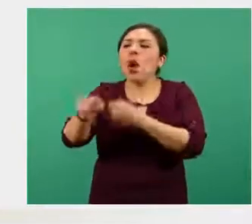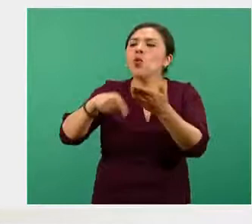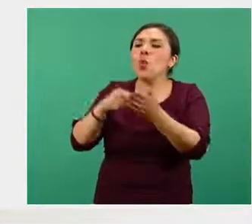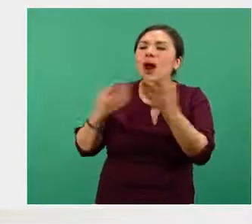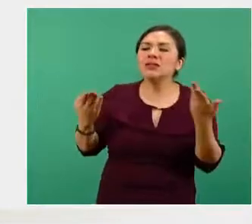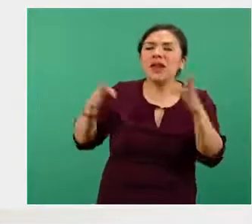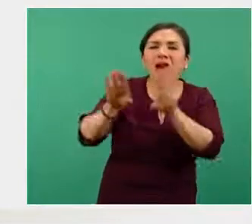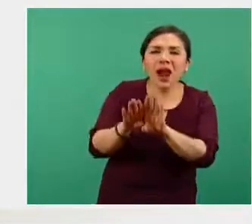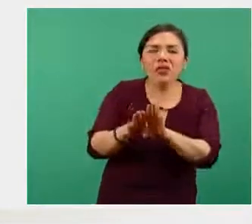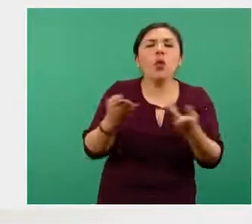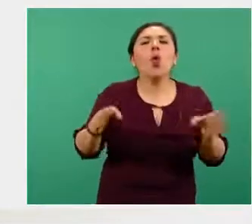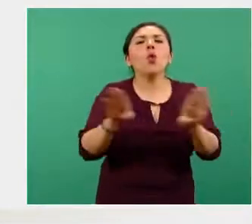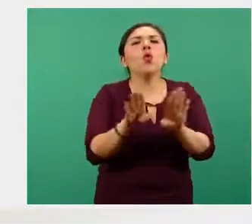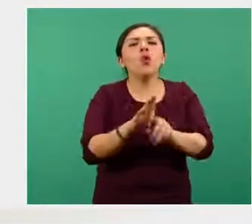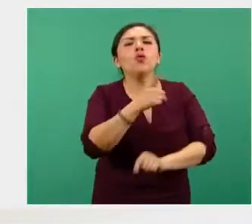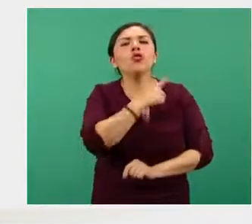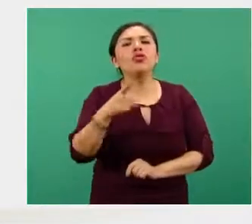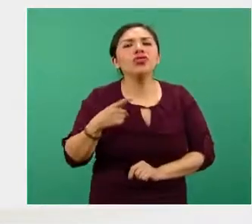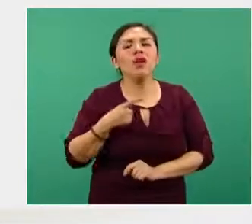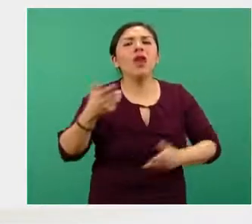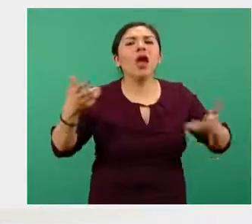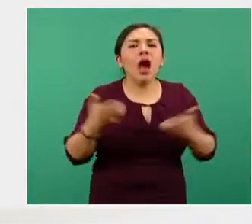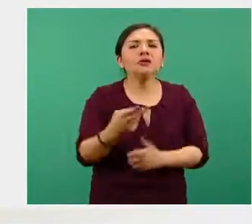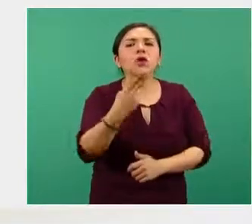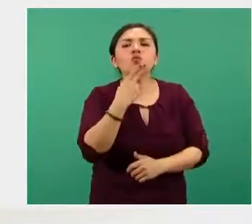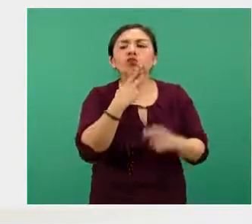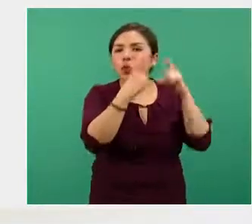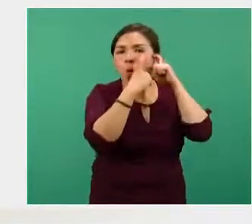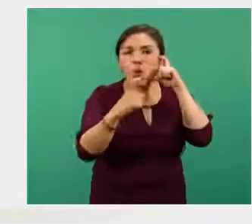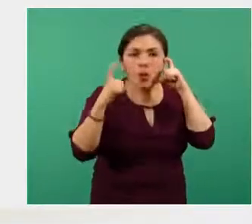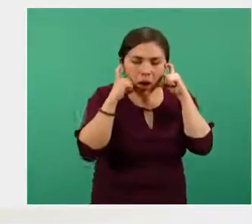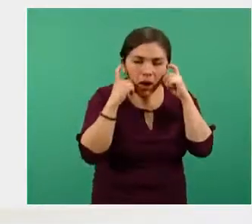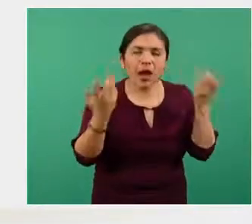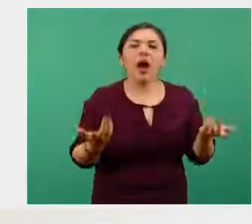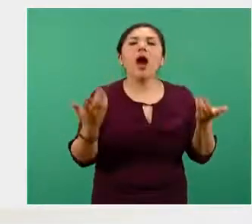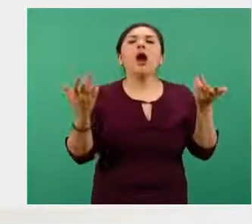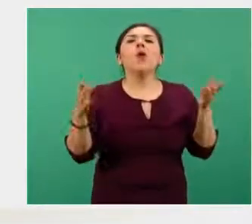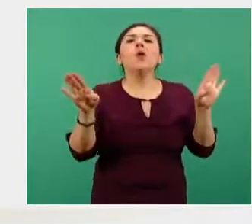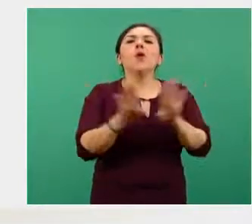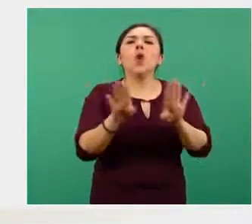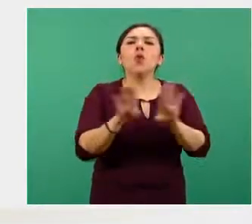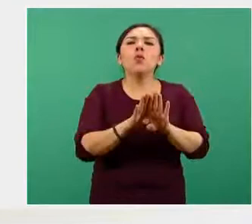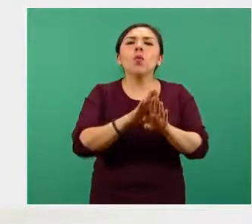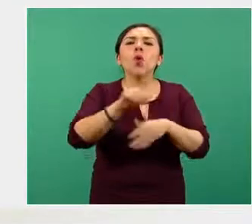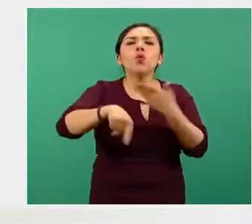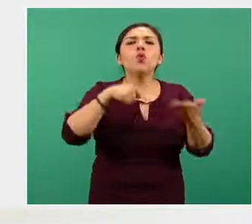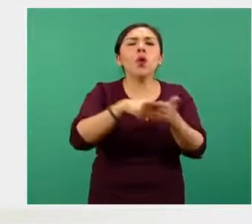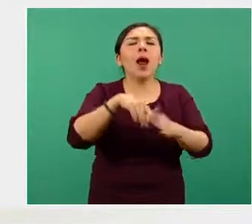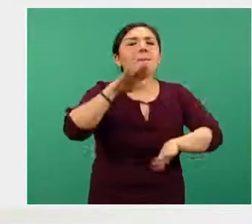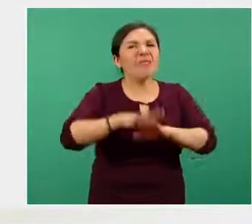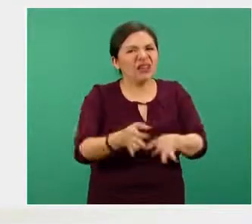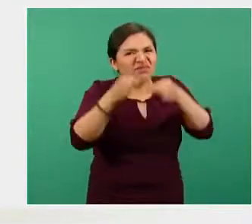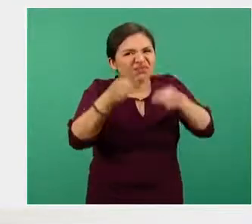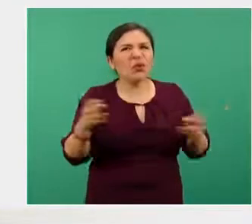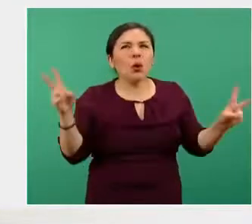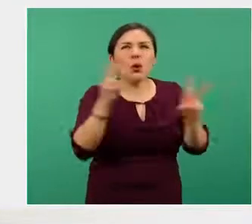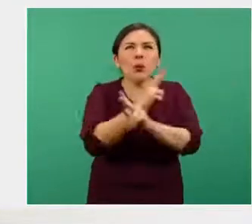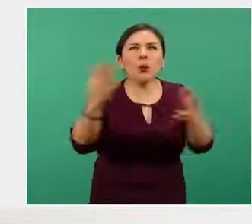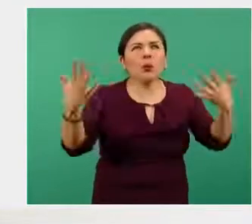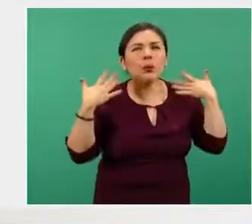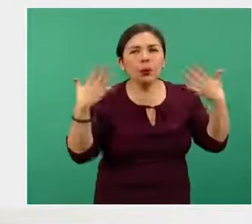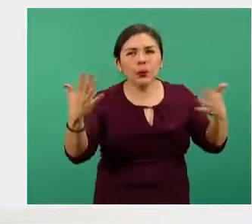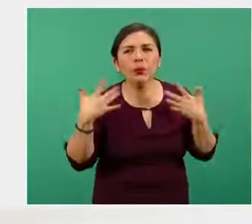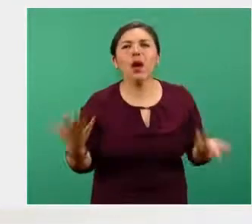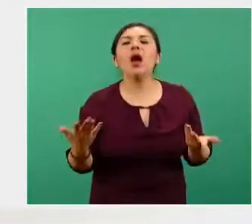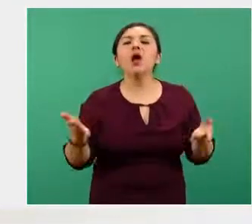cerrados, cómo utilizar de manera adecuada el cubreboca, cómo mantener los espacios ventilados, cómo en su momento llevar